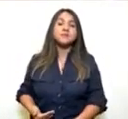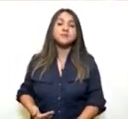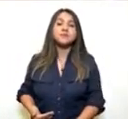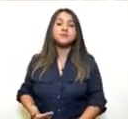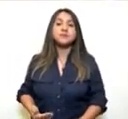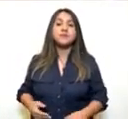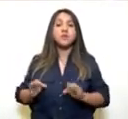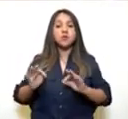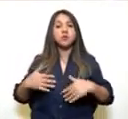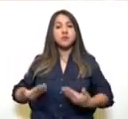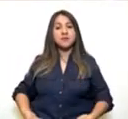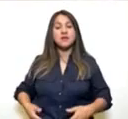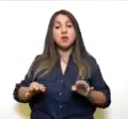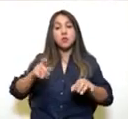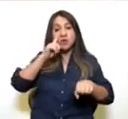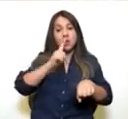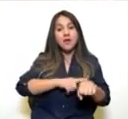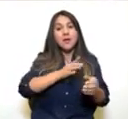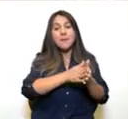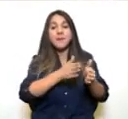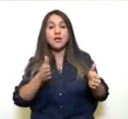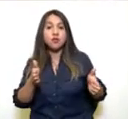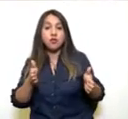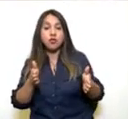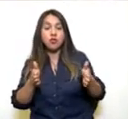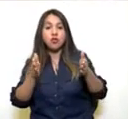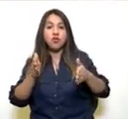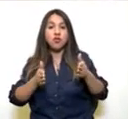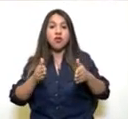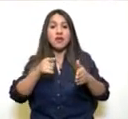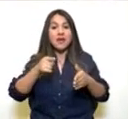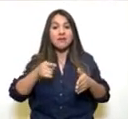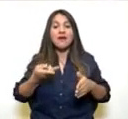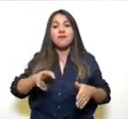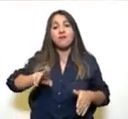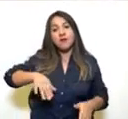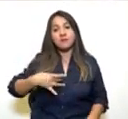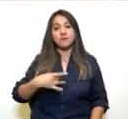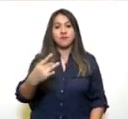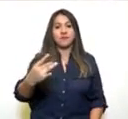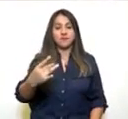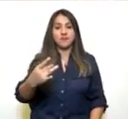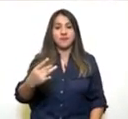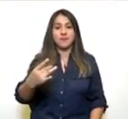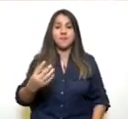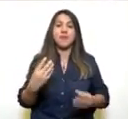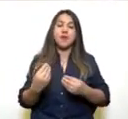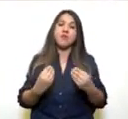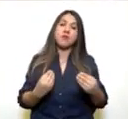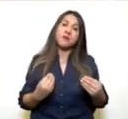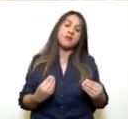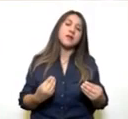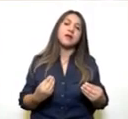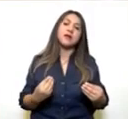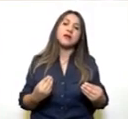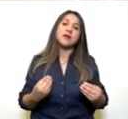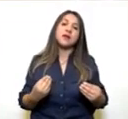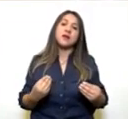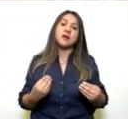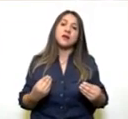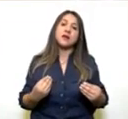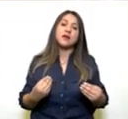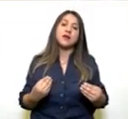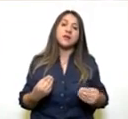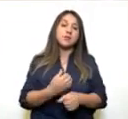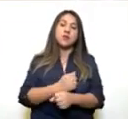justo en el periodo que él iba a la reelección por supuesto no me pude hacer cargo